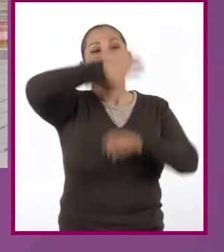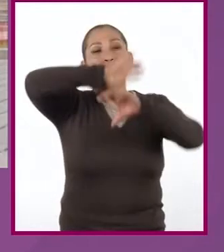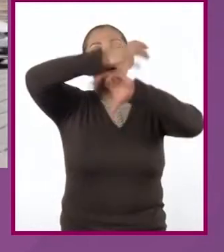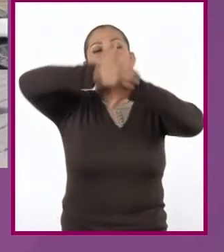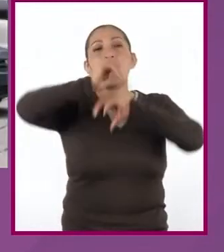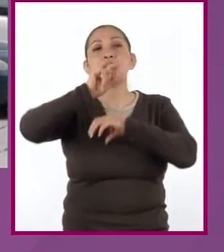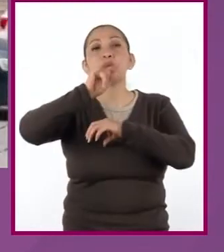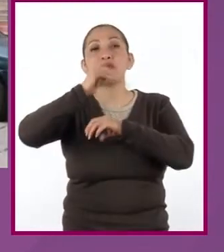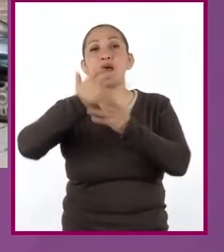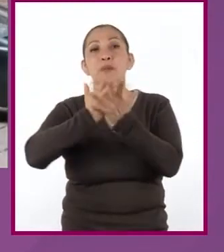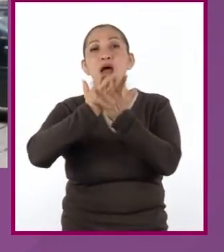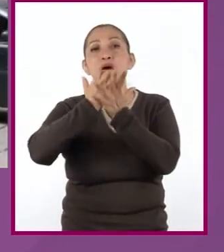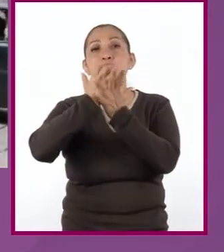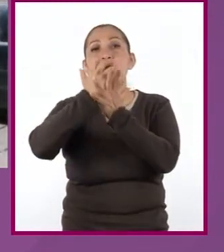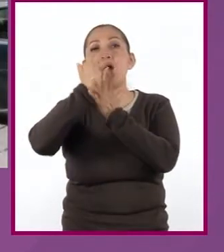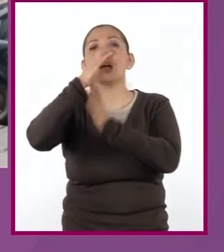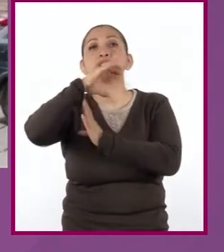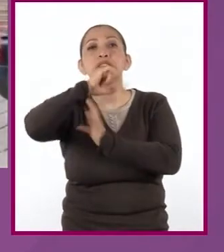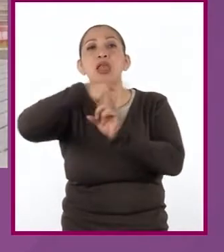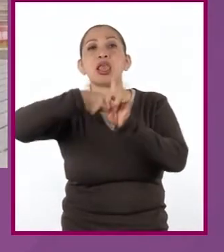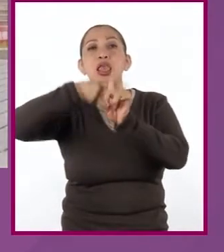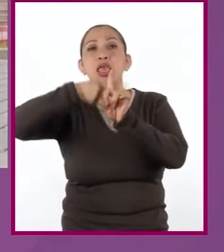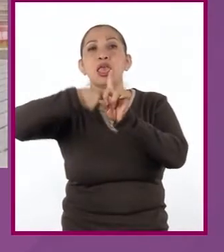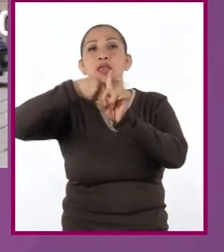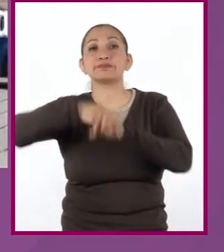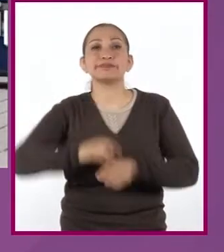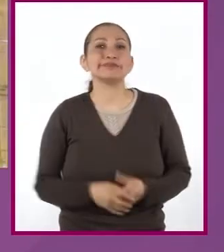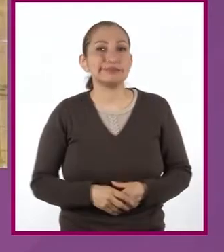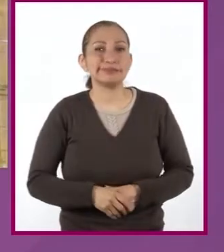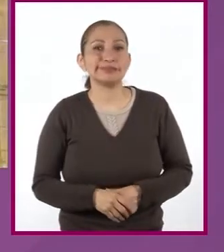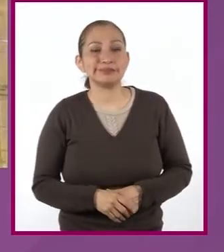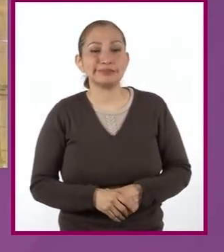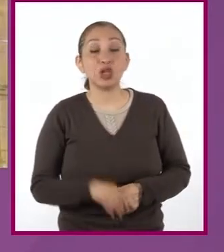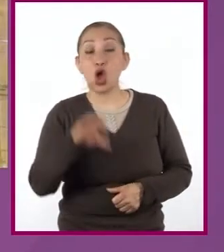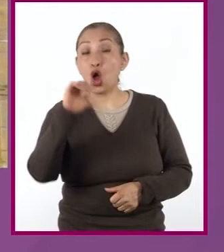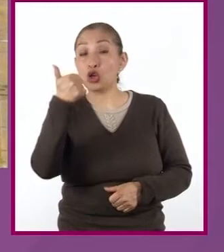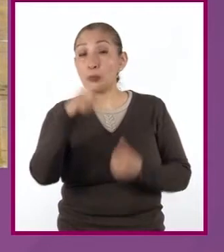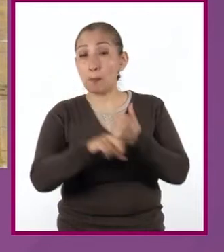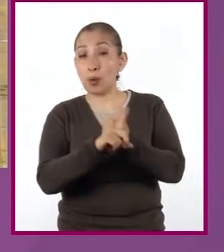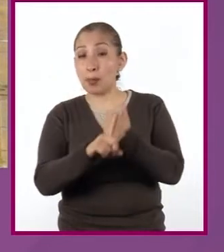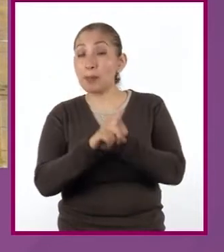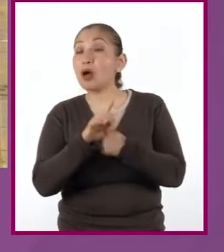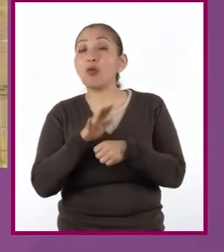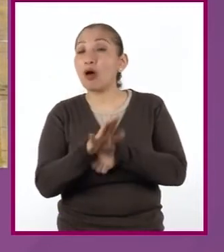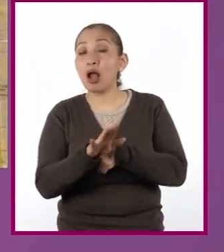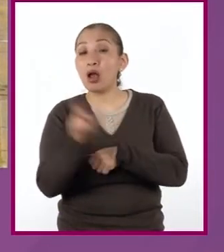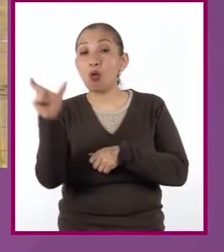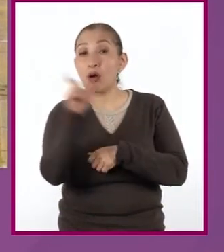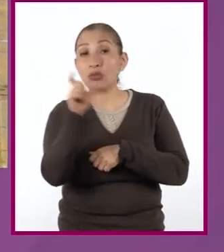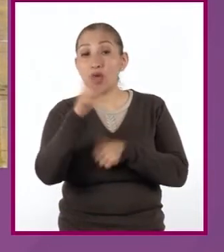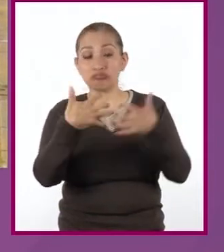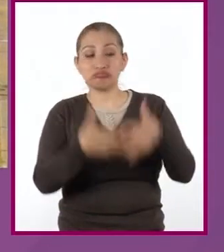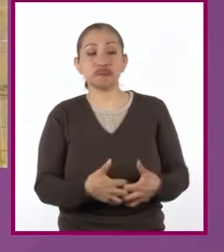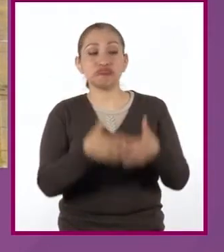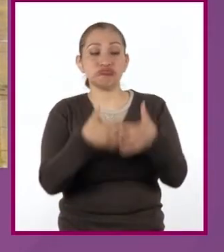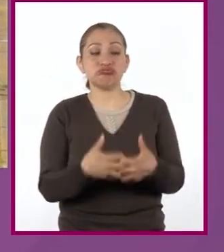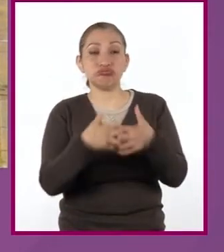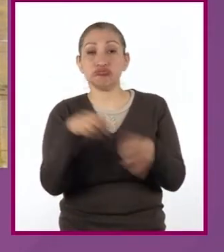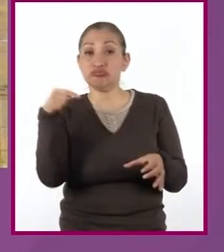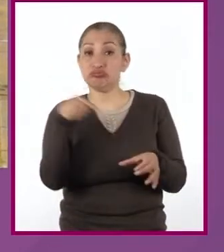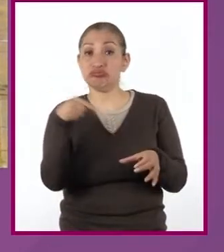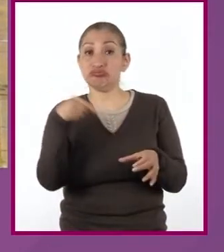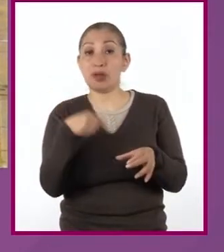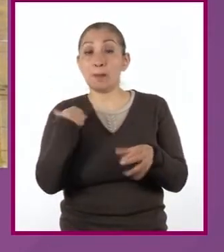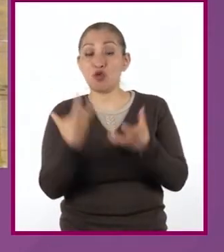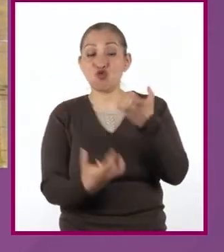atmósfera, aumentando así la temperatura de esta. Otro inconveniente es que durante su funcionamiento, particularmente